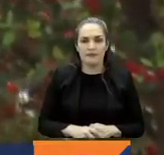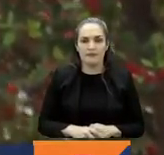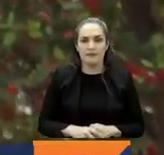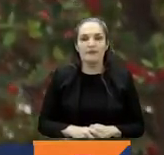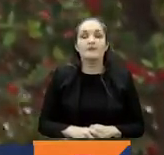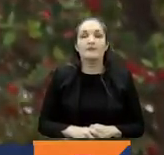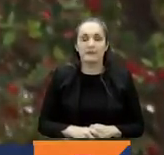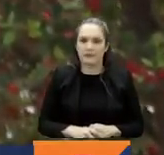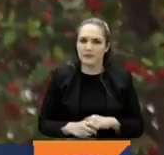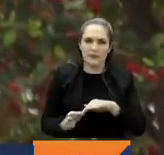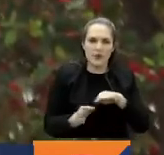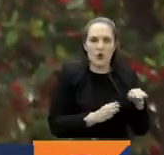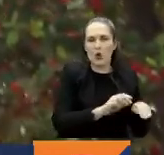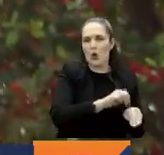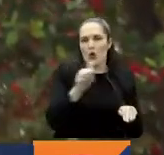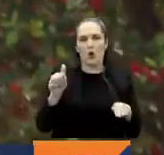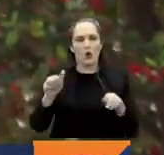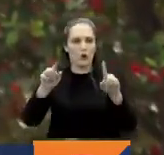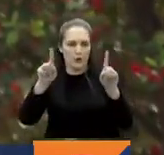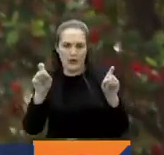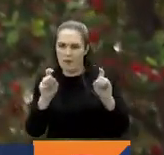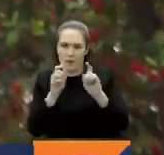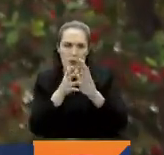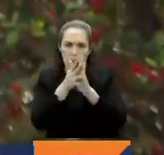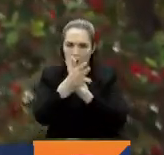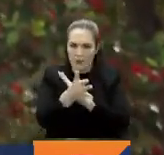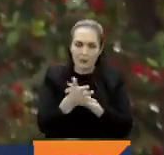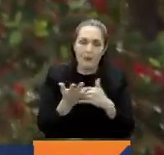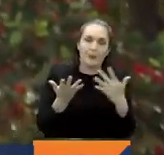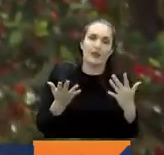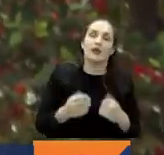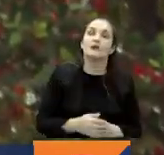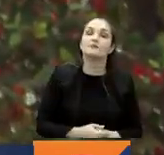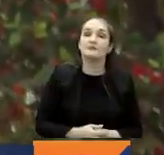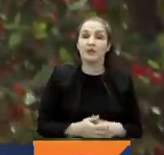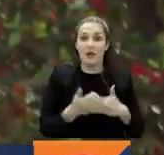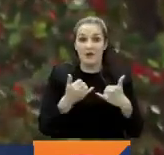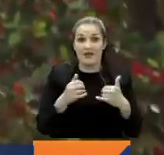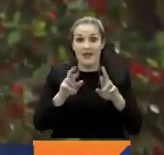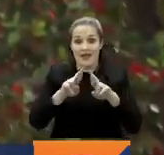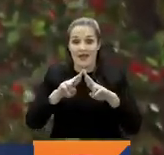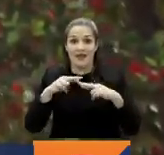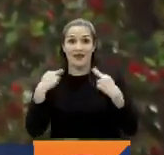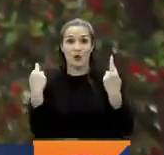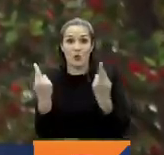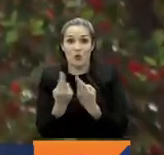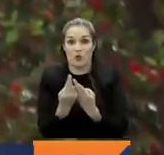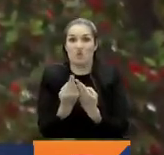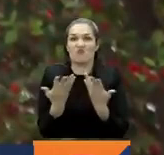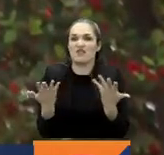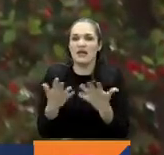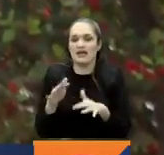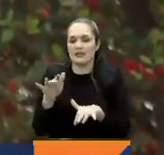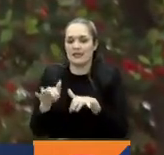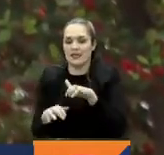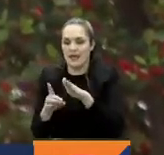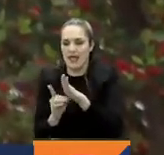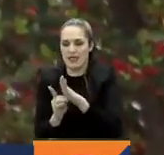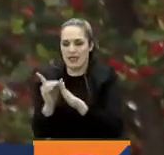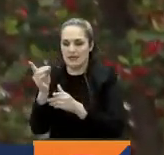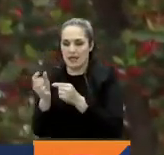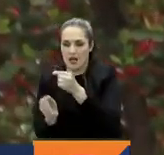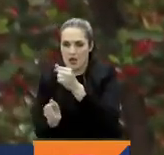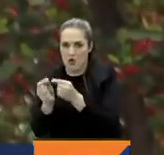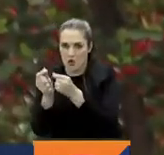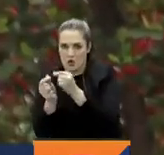Y vamos a cambiar rápidamente de tema, porque en el marco de la reunión de la Secretaría de Desarrollo Económico, también de la